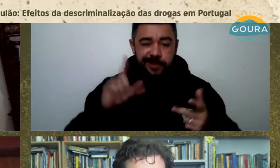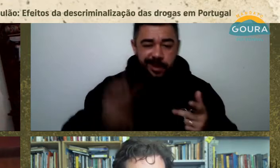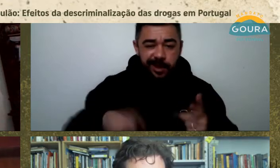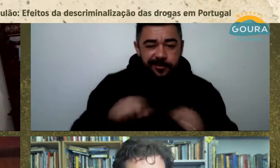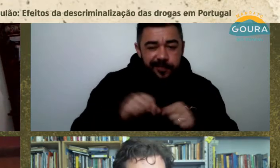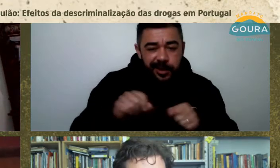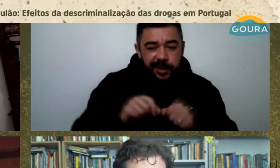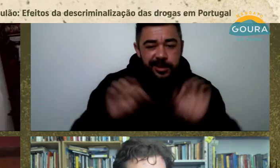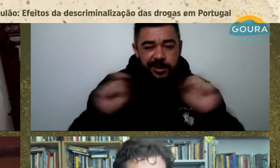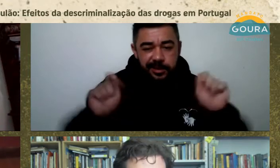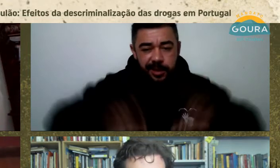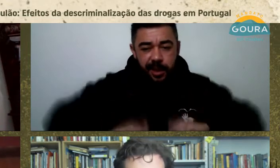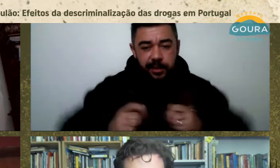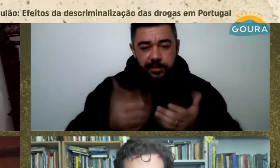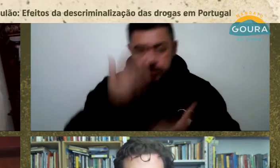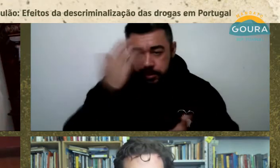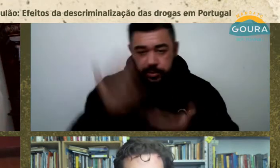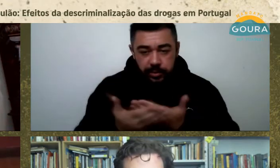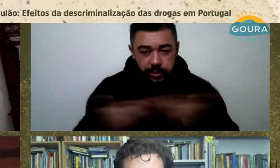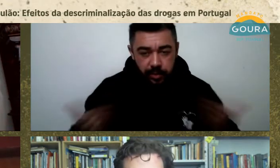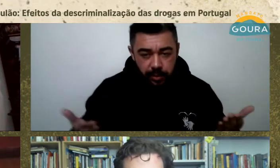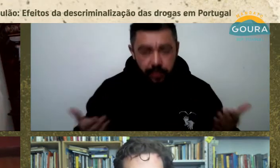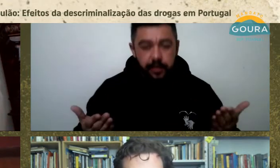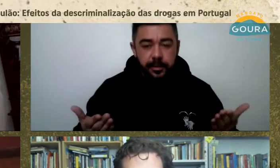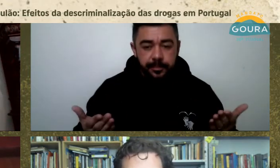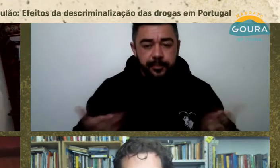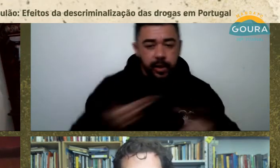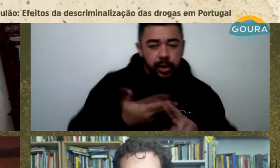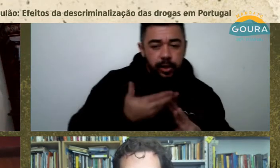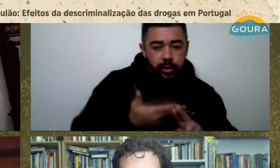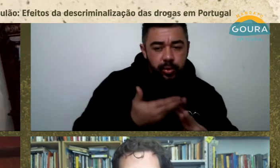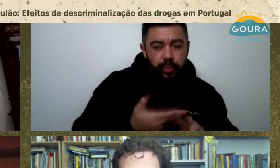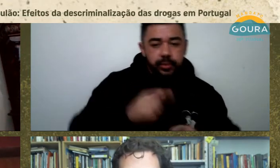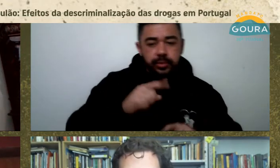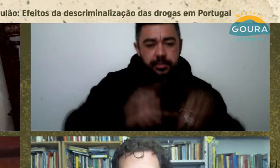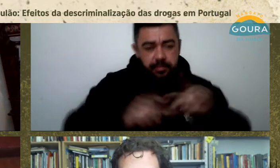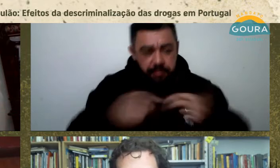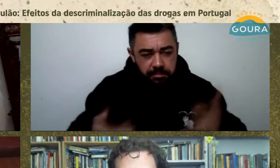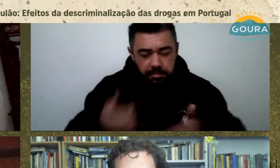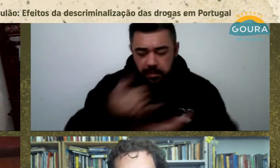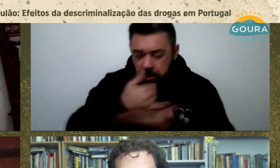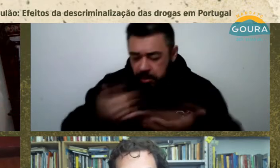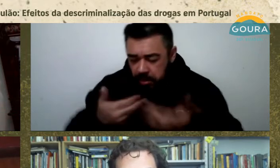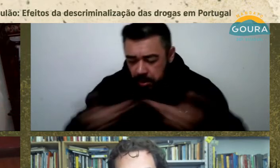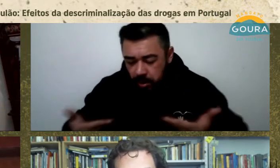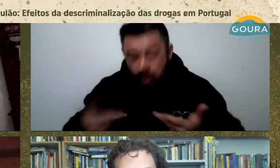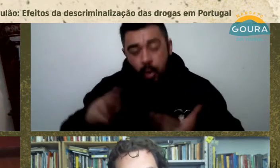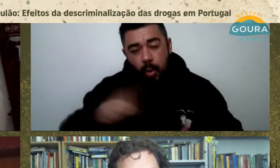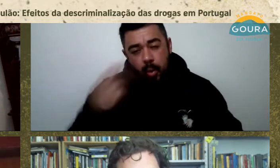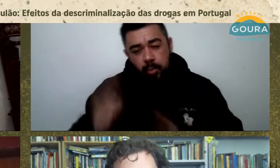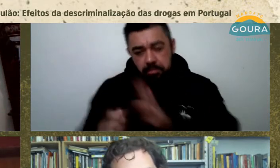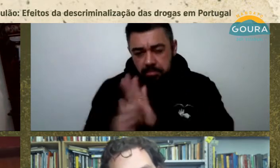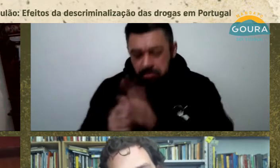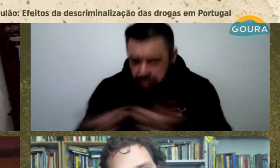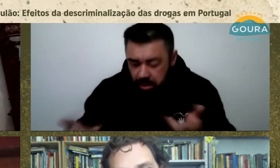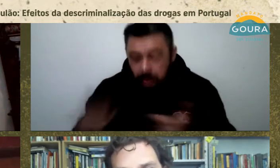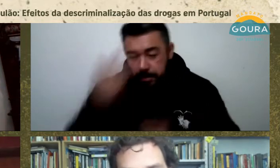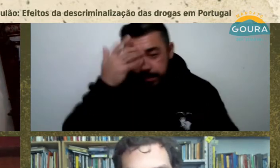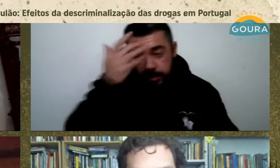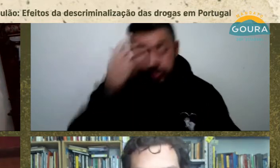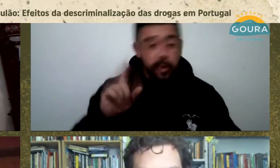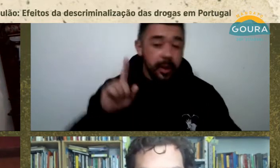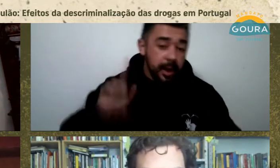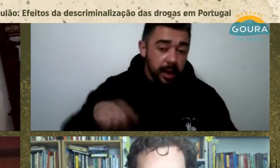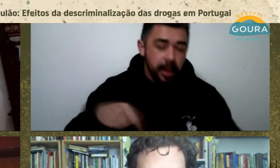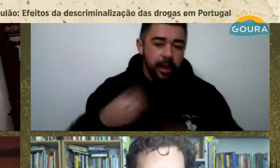las personas que usan sustancias o para las personas que están en situación de tomar medidas de